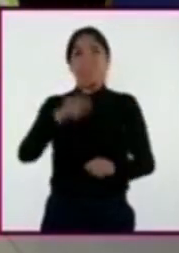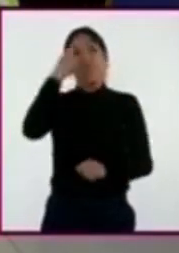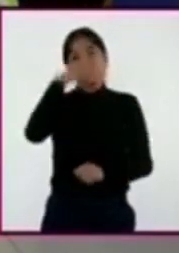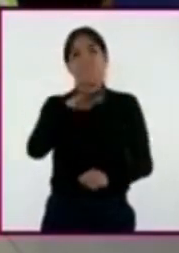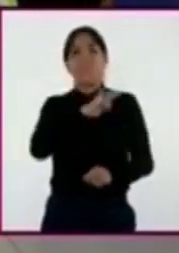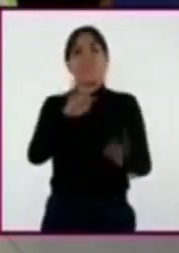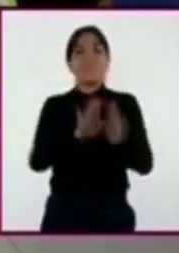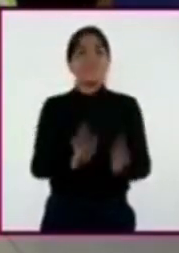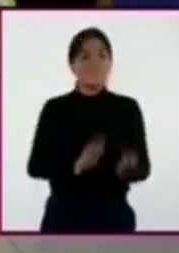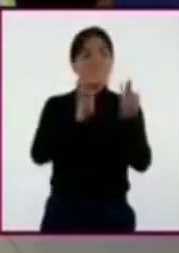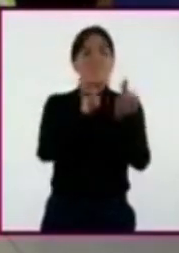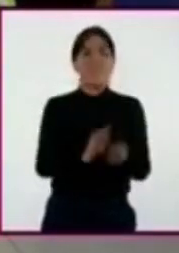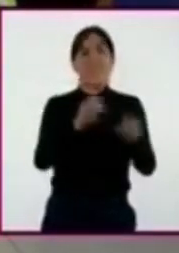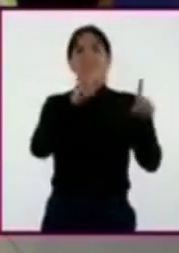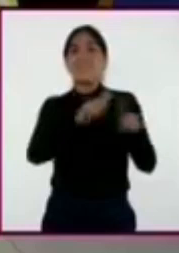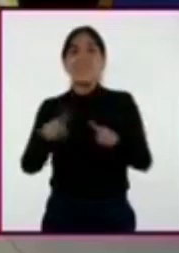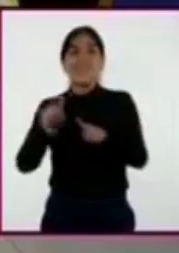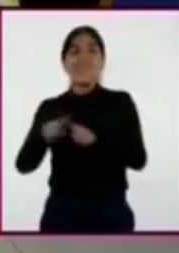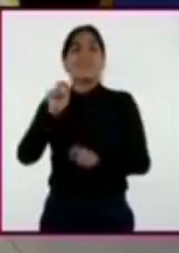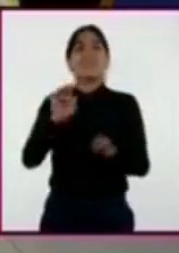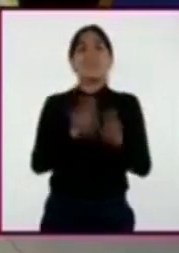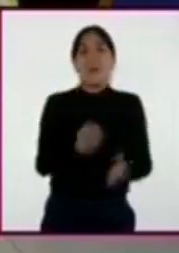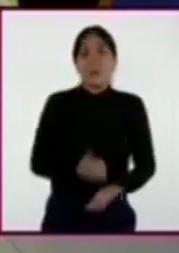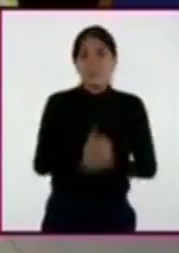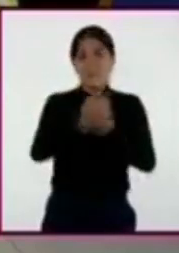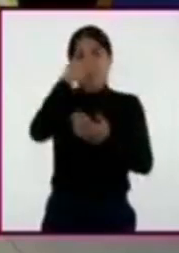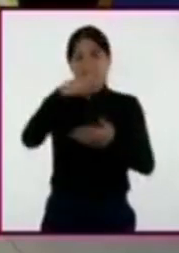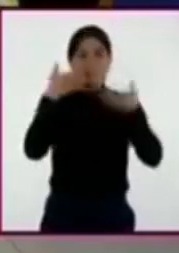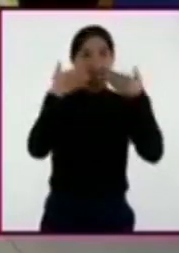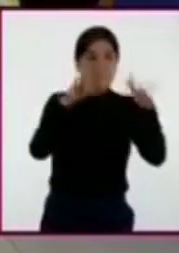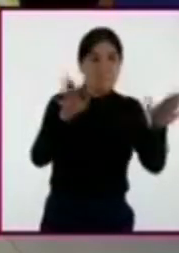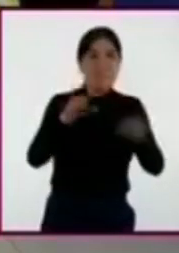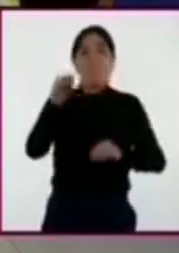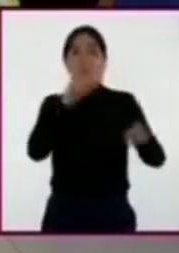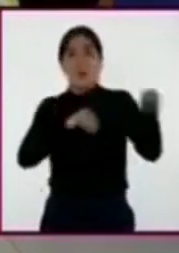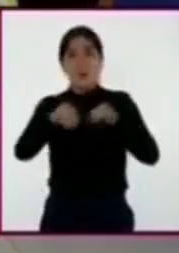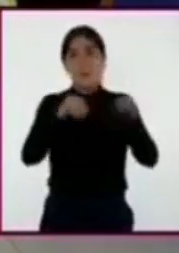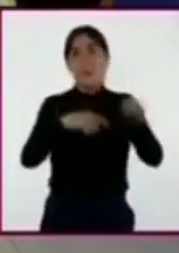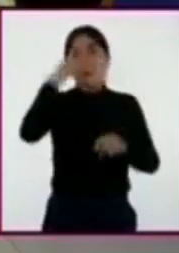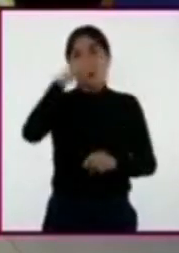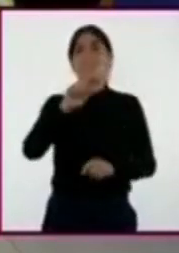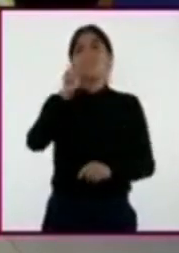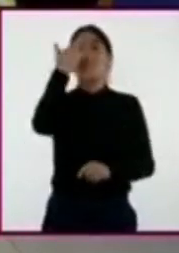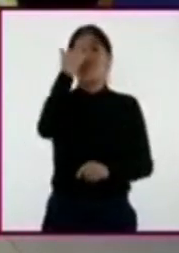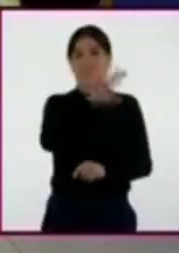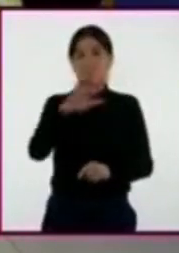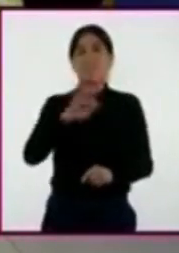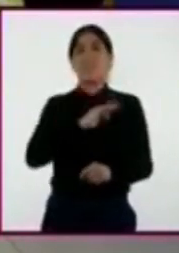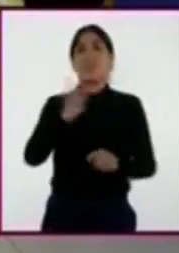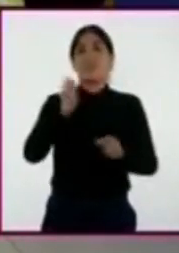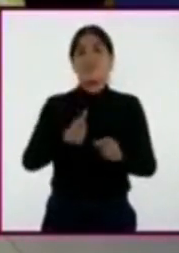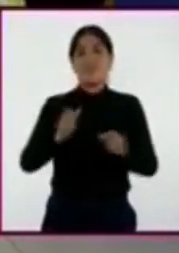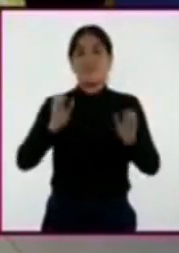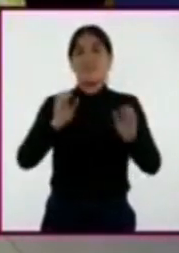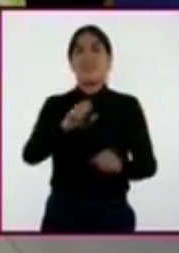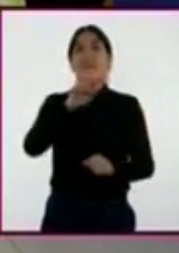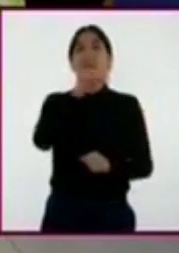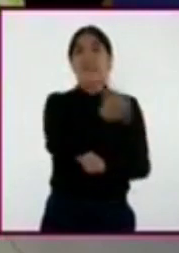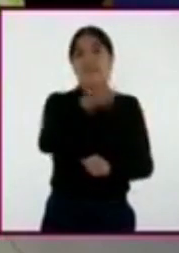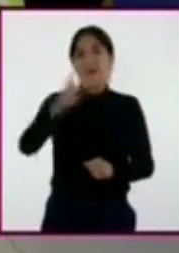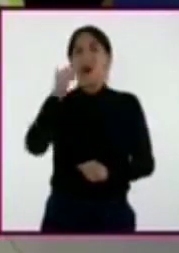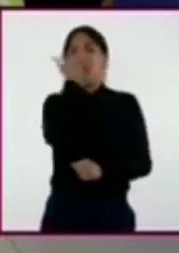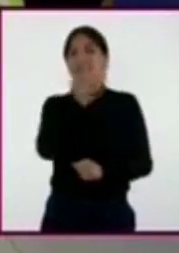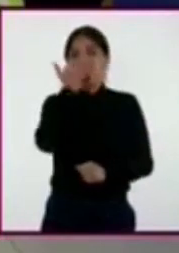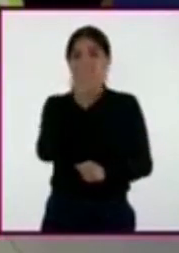podemos enfrentarnos a diferentes retos que nos ayudan a explorar el movimiento para reconocer el potencial que tienen las alumnas